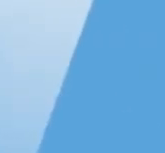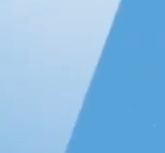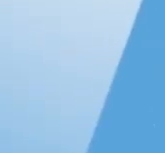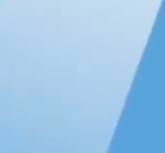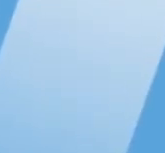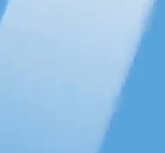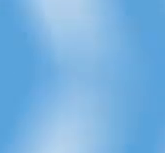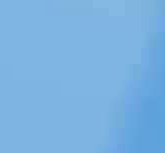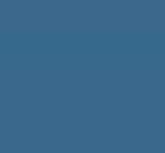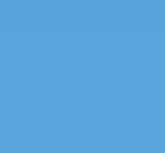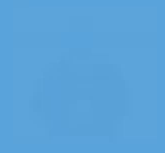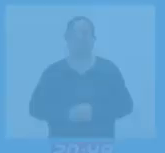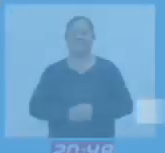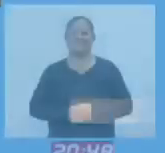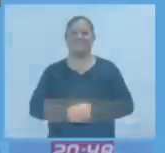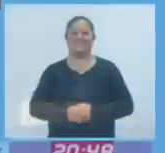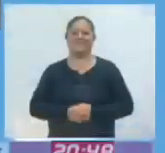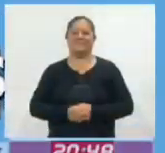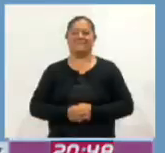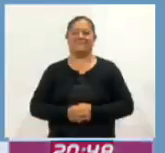Continuamos.